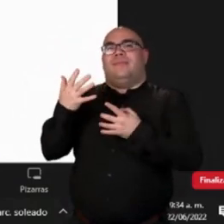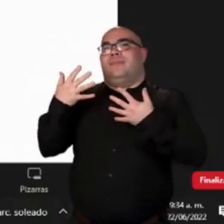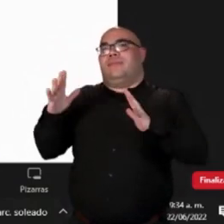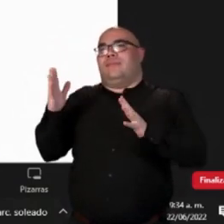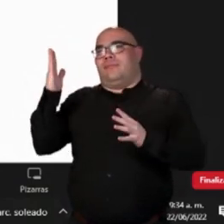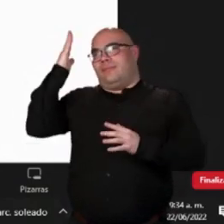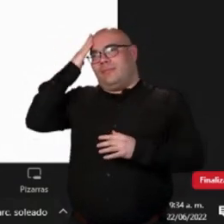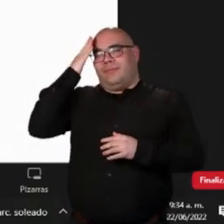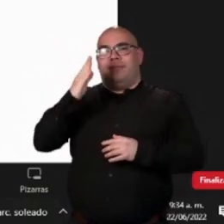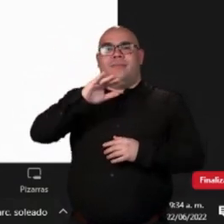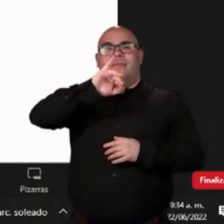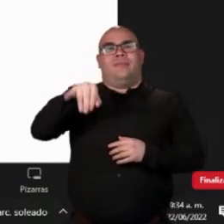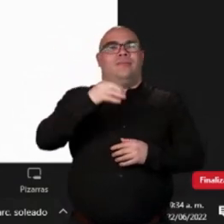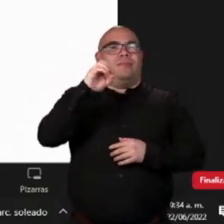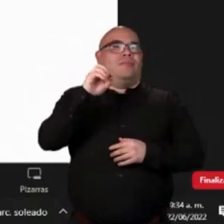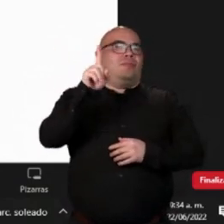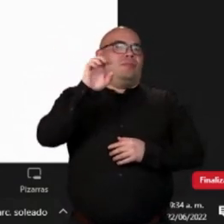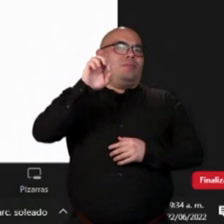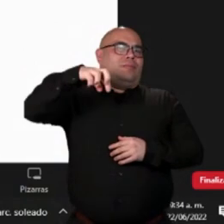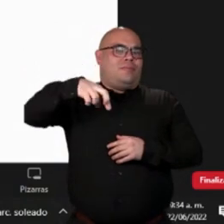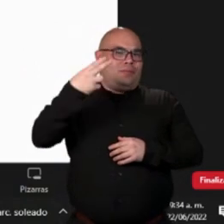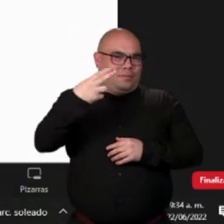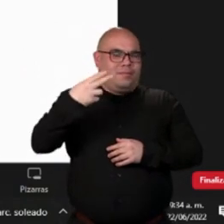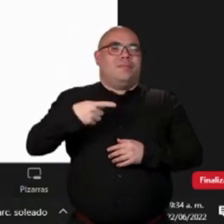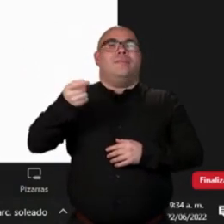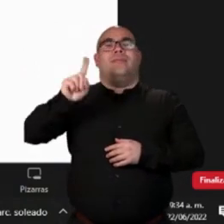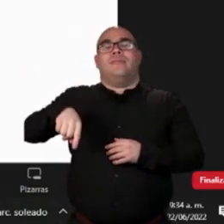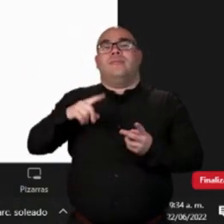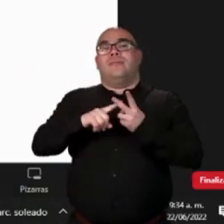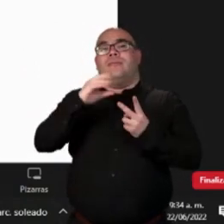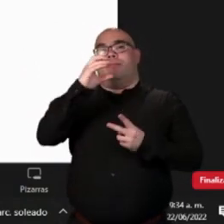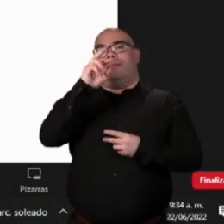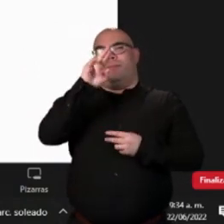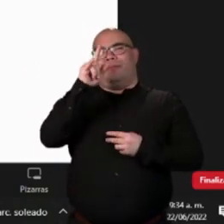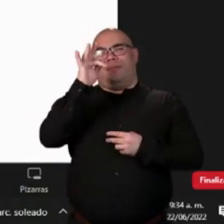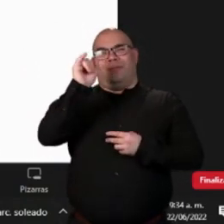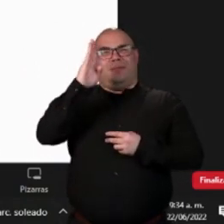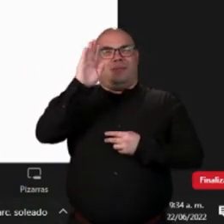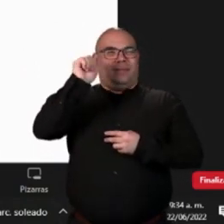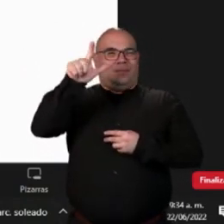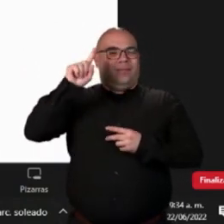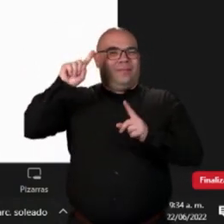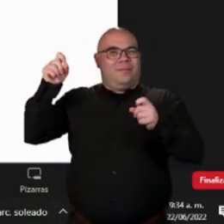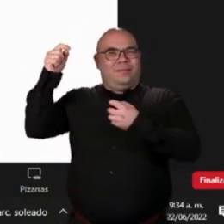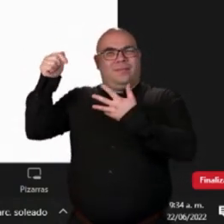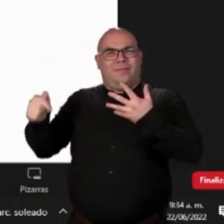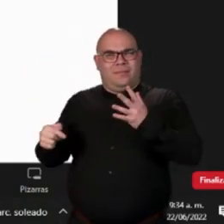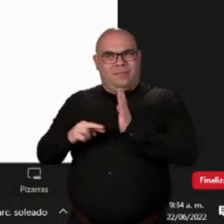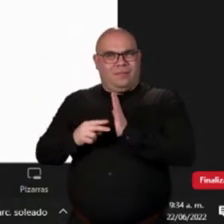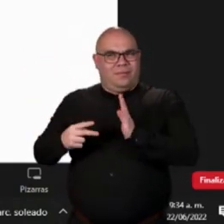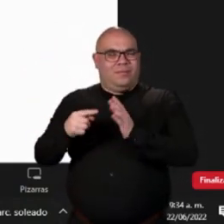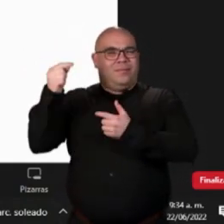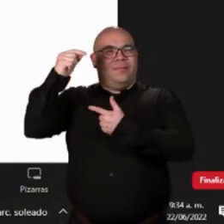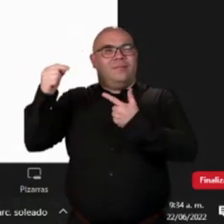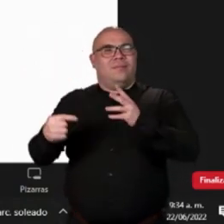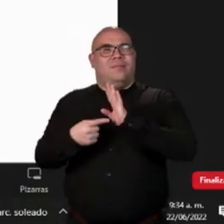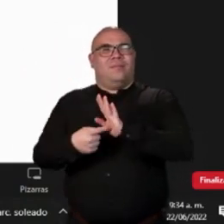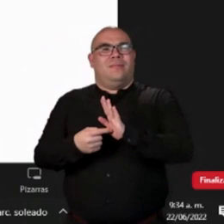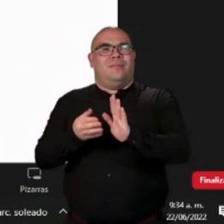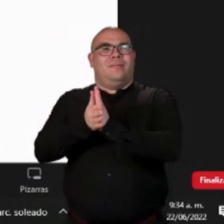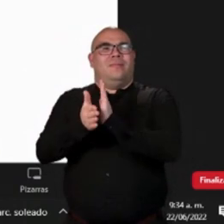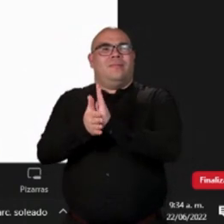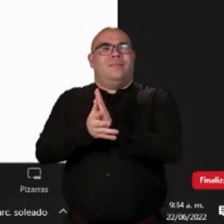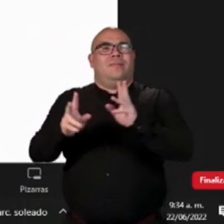Joseph Duarte y Cristóbal Cobo hablaban también de tecnología. La tecnología en educación superior es un tema muy importante